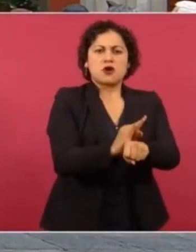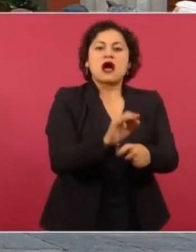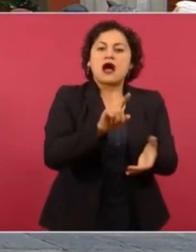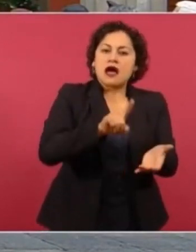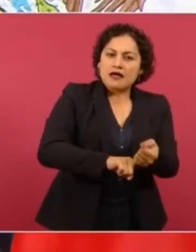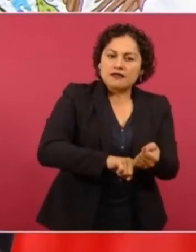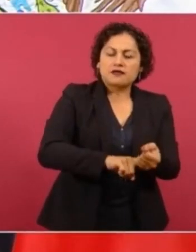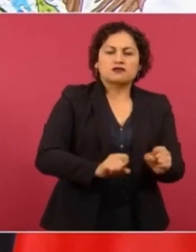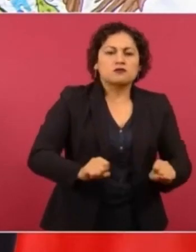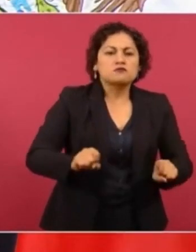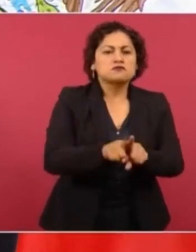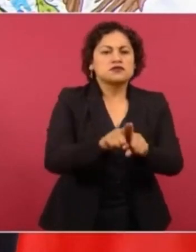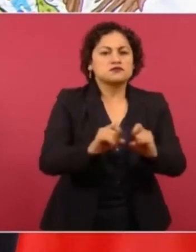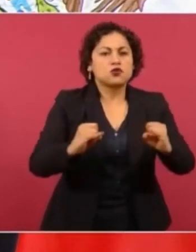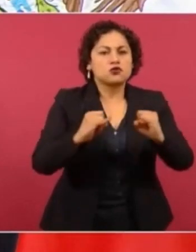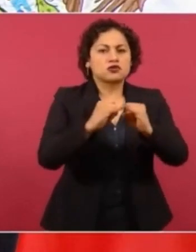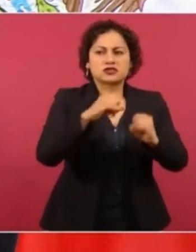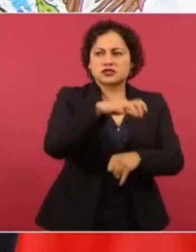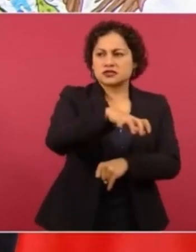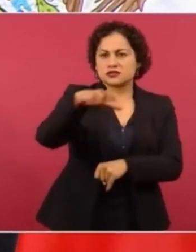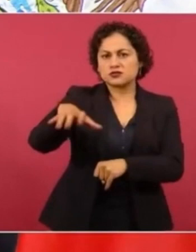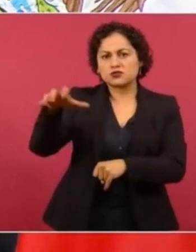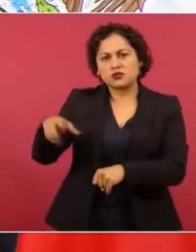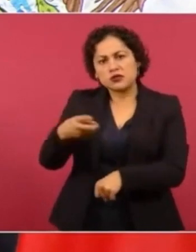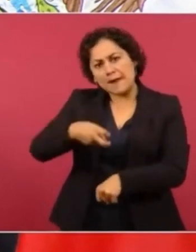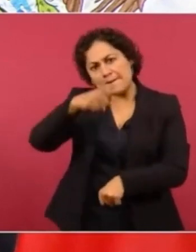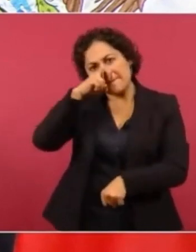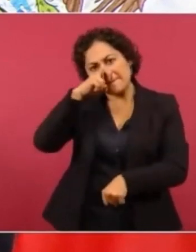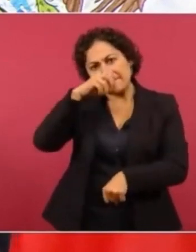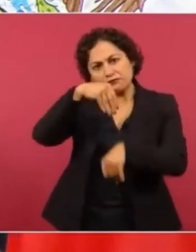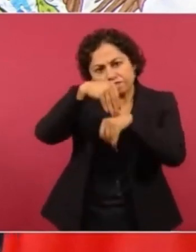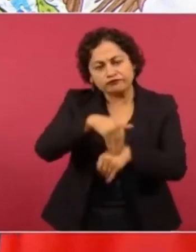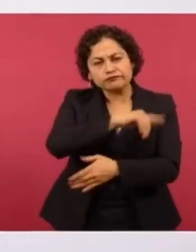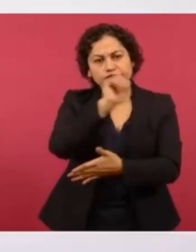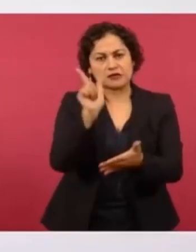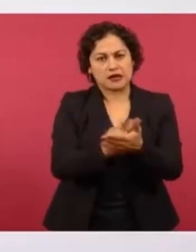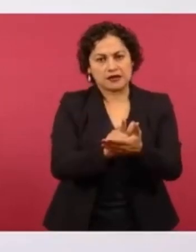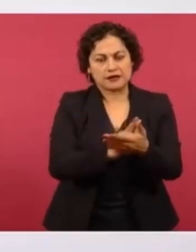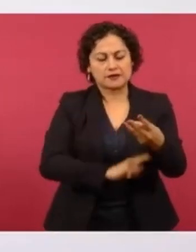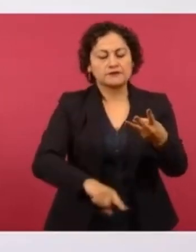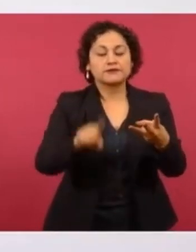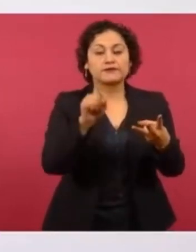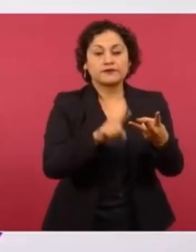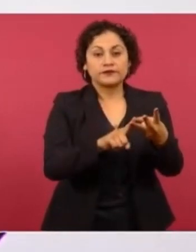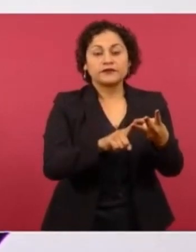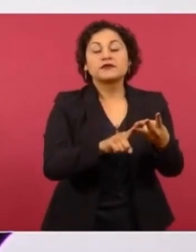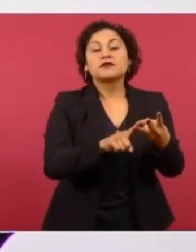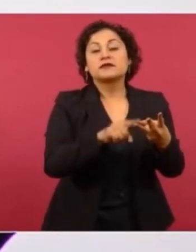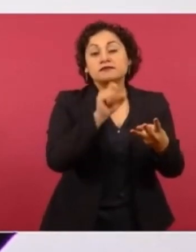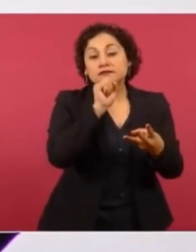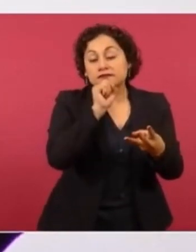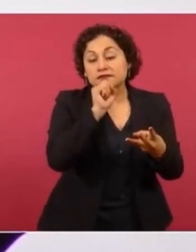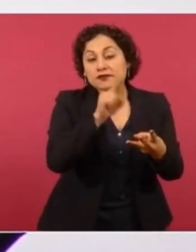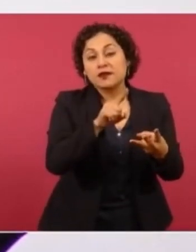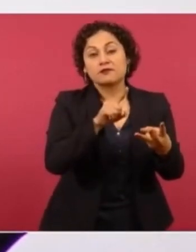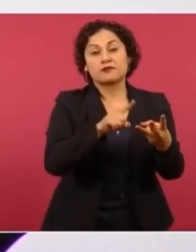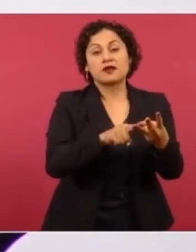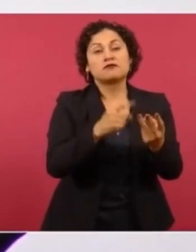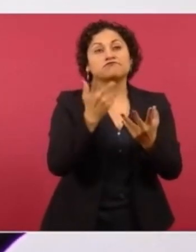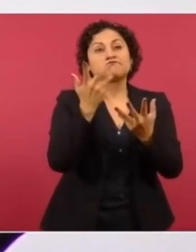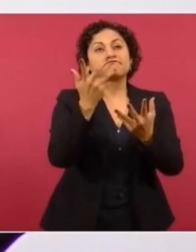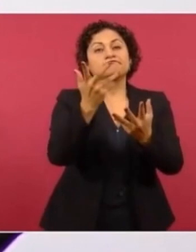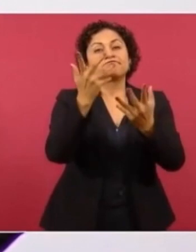institucionales apegados al más estricto cumplimiento de la ley y el anhelo de construir